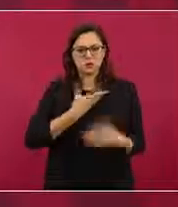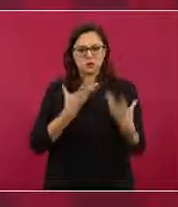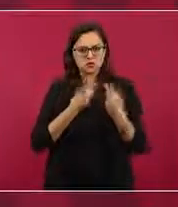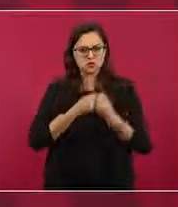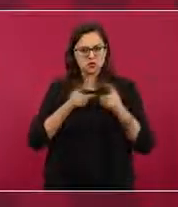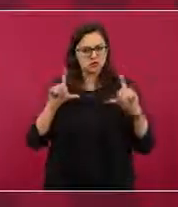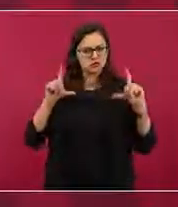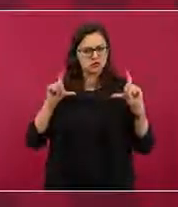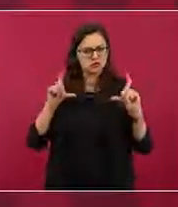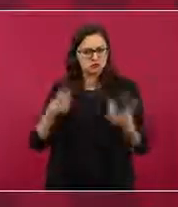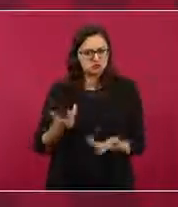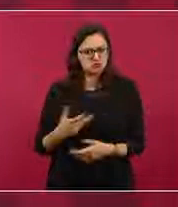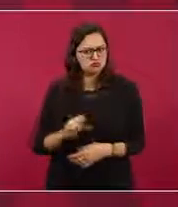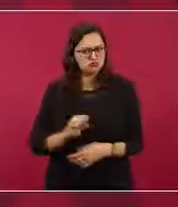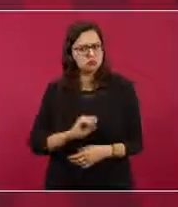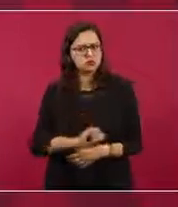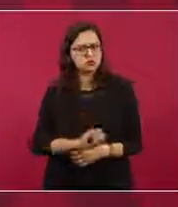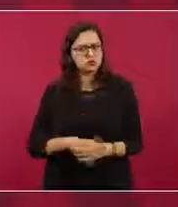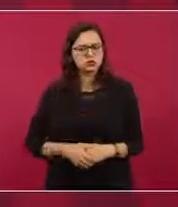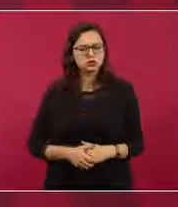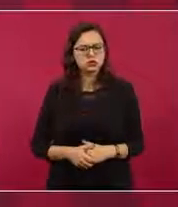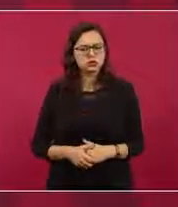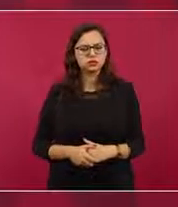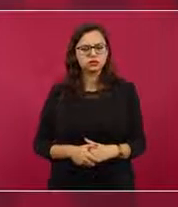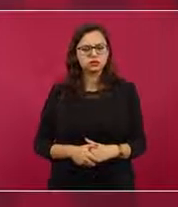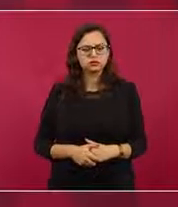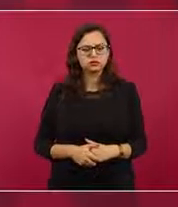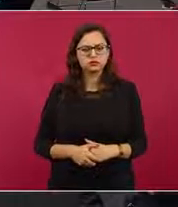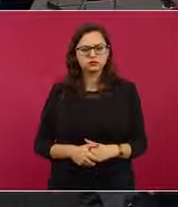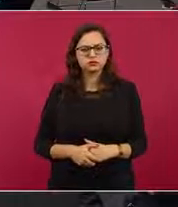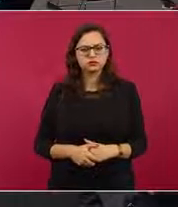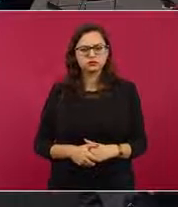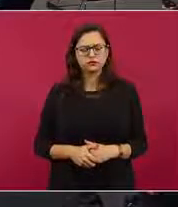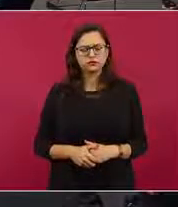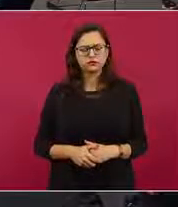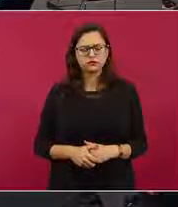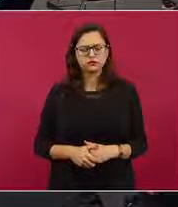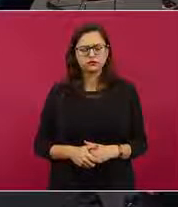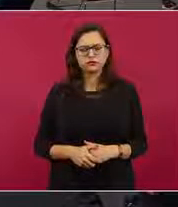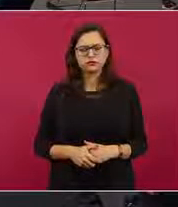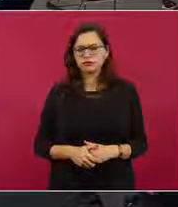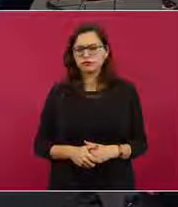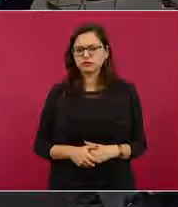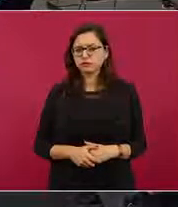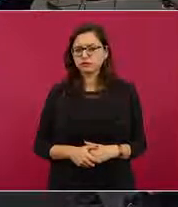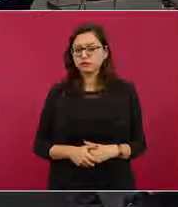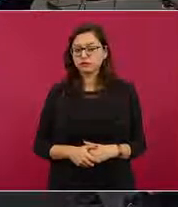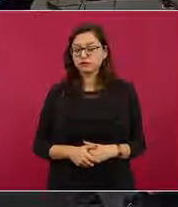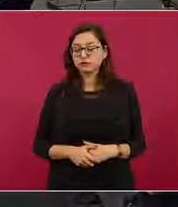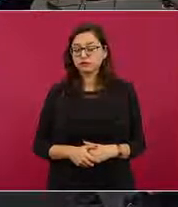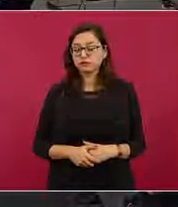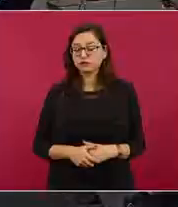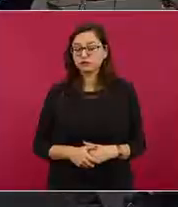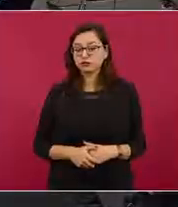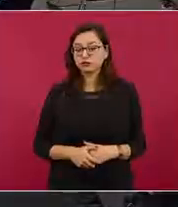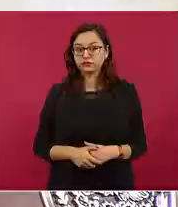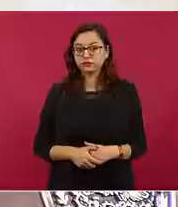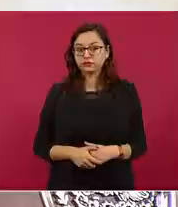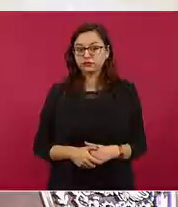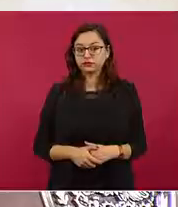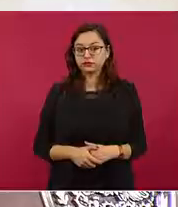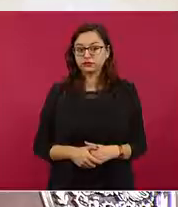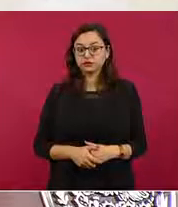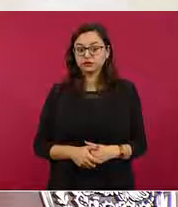dije que sí. ¿Ya hay una relación, digamos, otra vez? Es que exista o